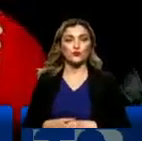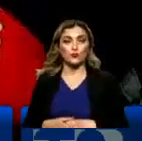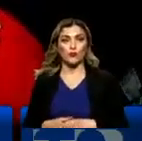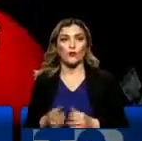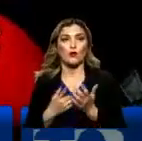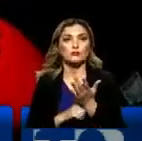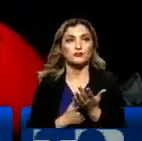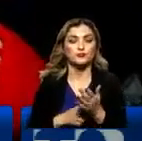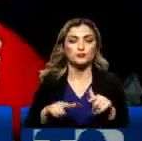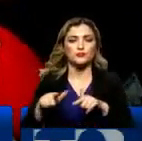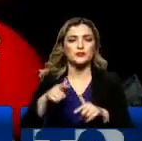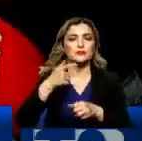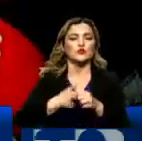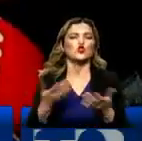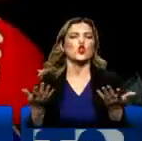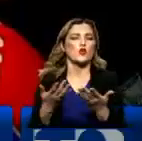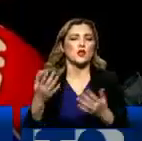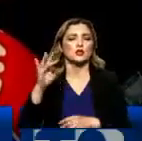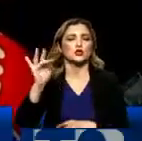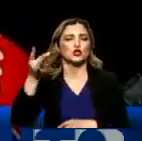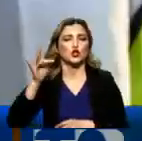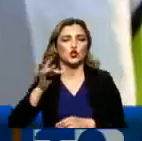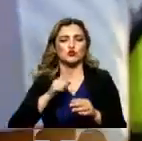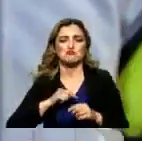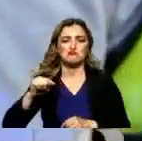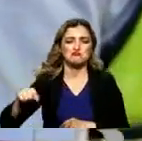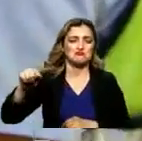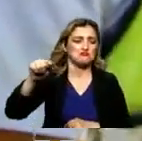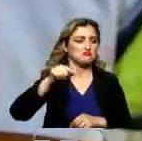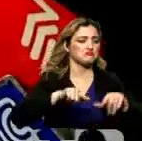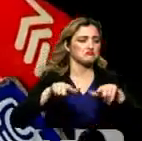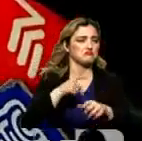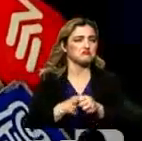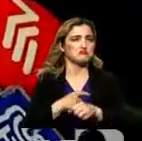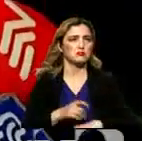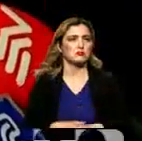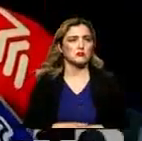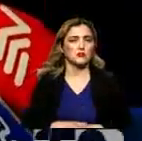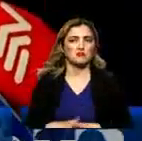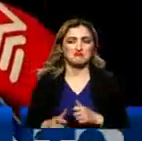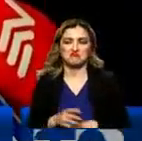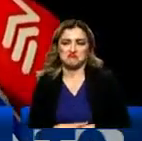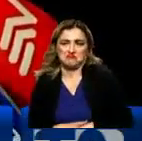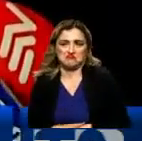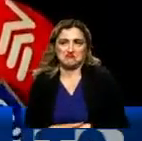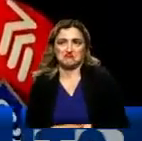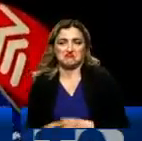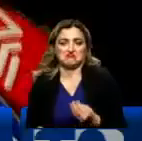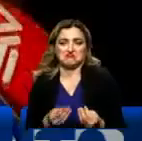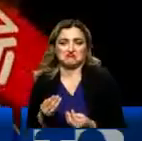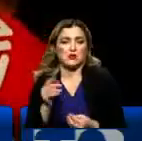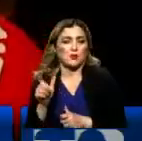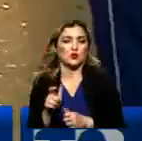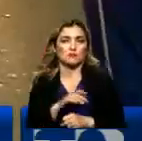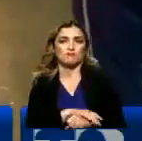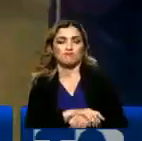análisis, cuáles serán los 18 puntos en donde cause mayor efecto esta medida. Y recordó que hay sanciones. Bueno, si es que no van a acatar, obviamente nosotros vamos a proceder